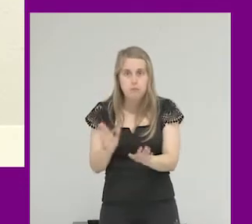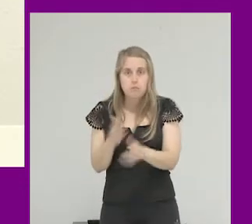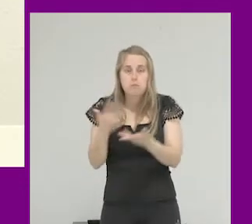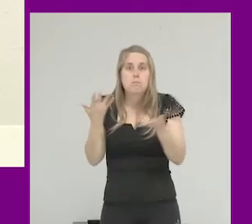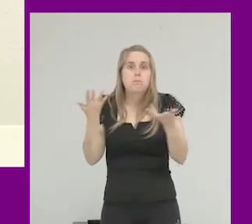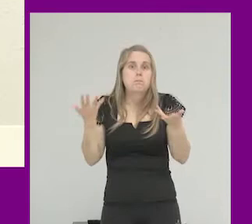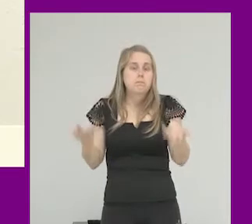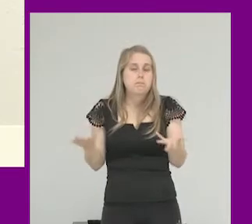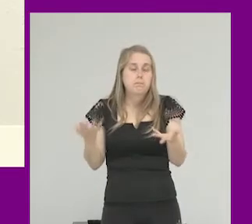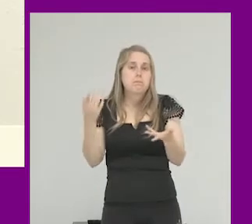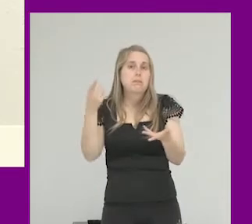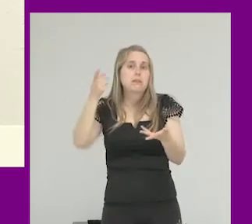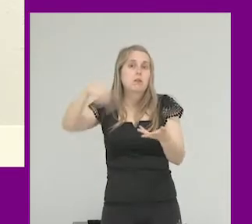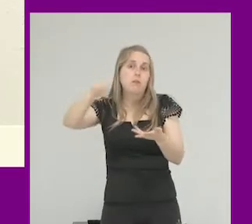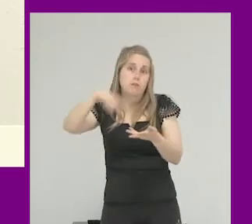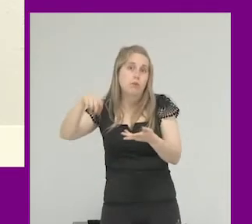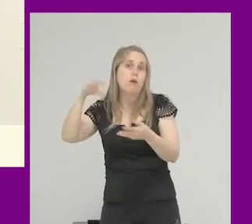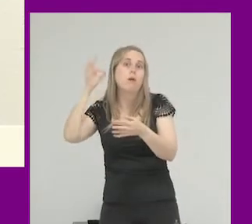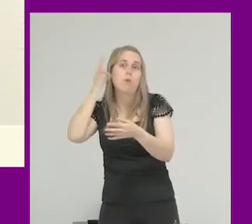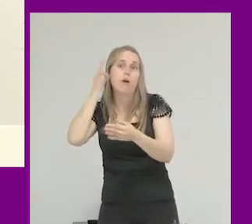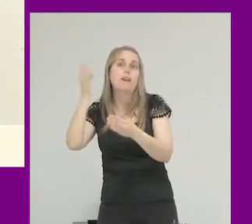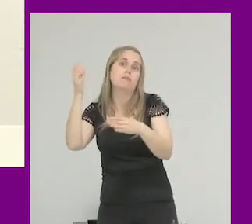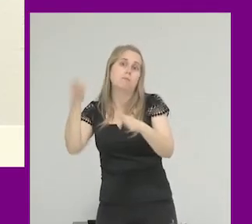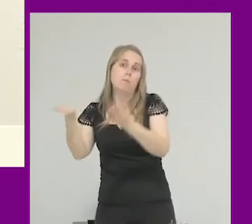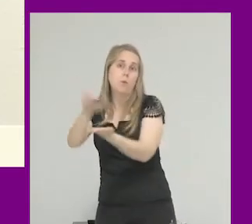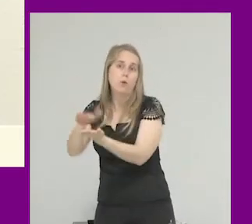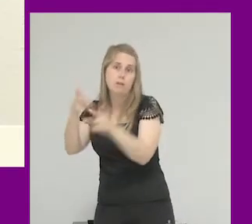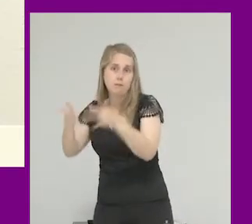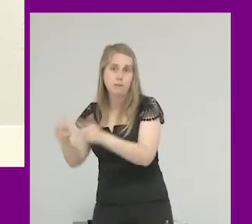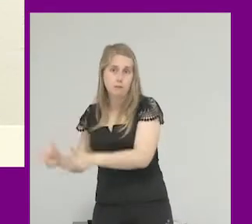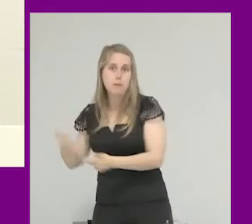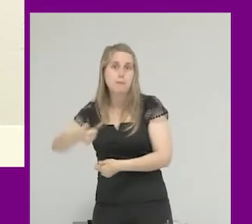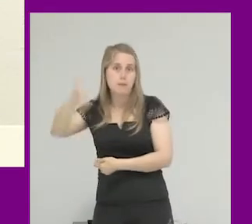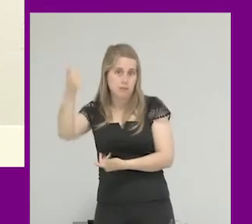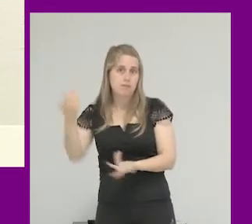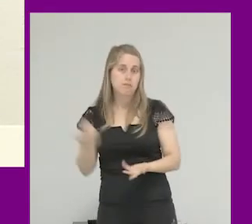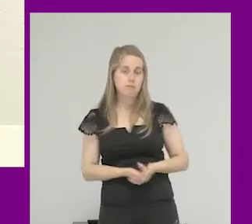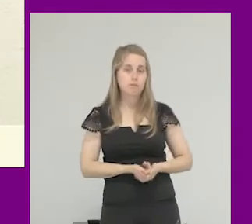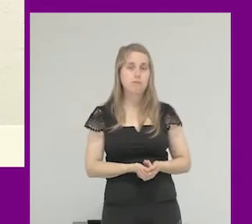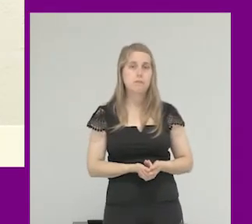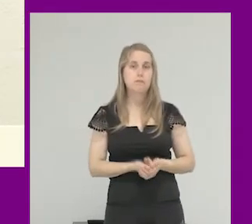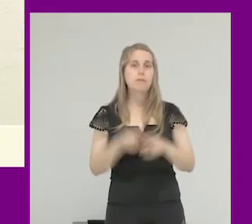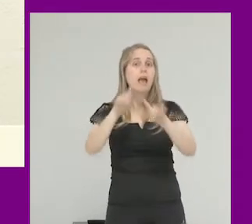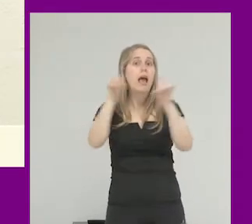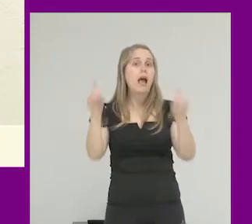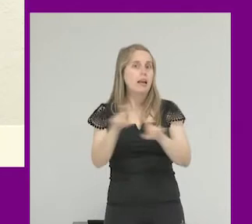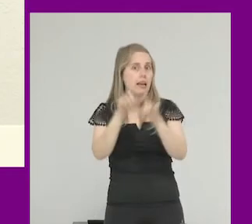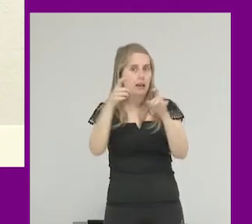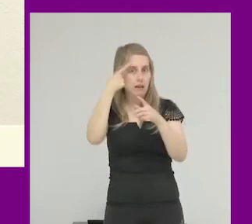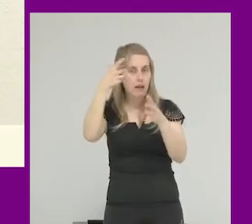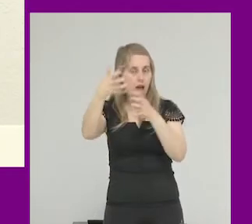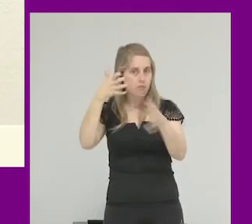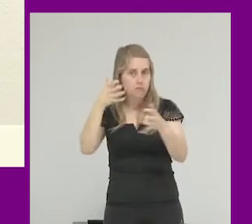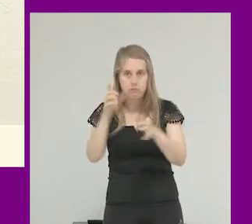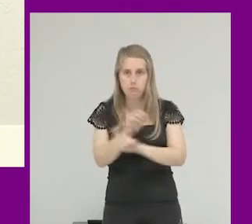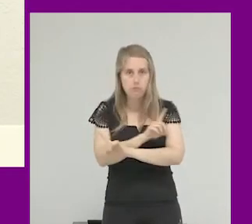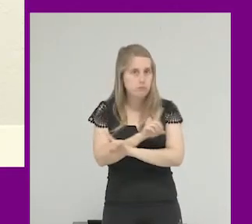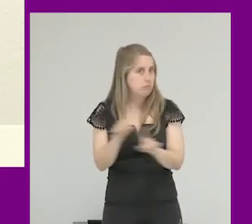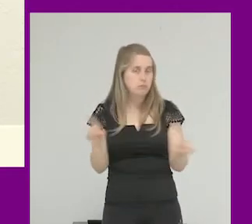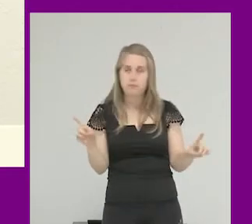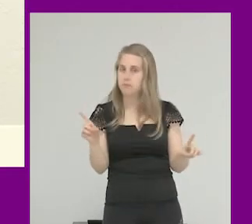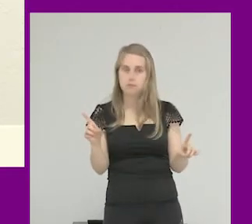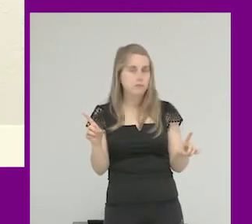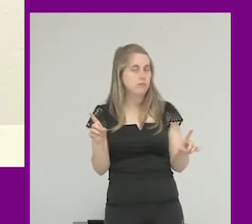entonces pues hay más muertes de mujeres que de hombres. La ingeniería informática tampoco enseña